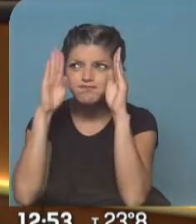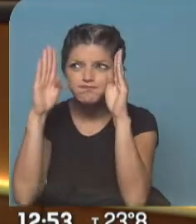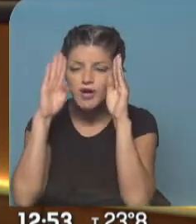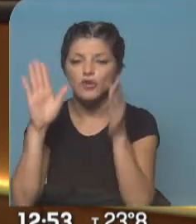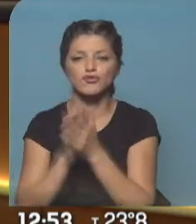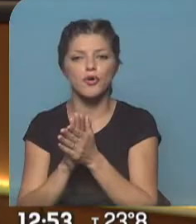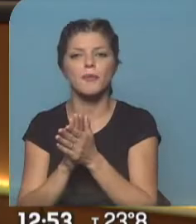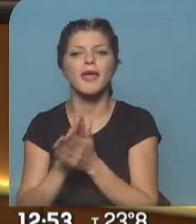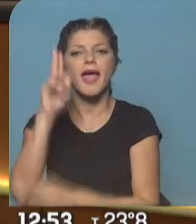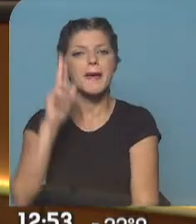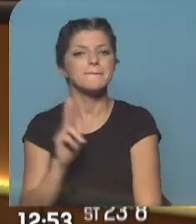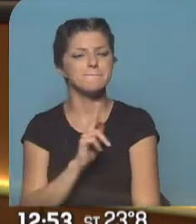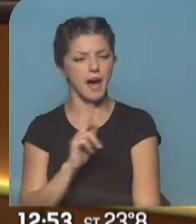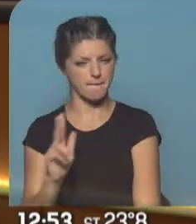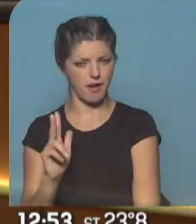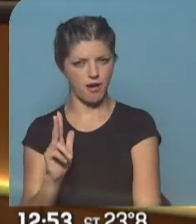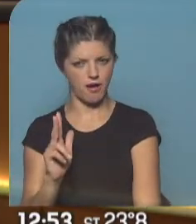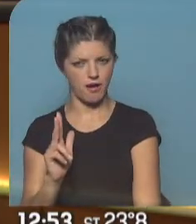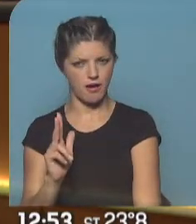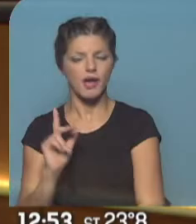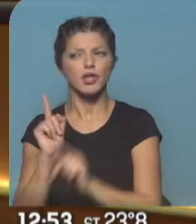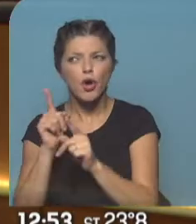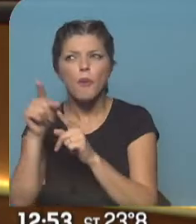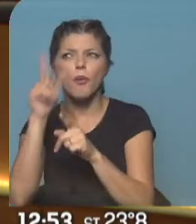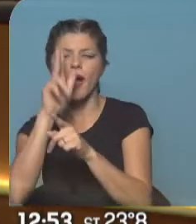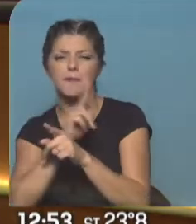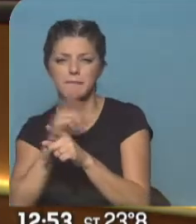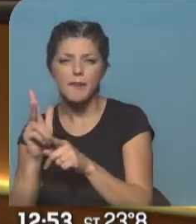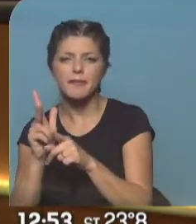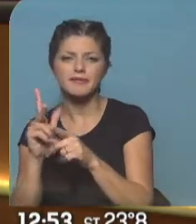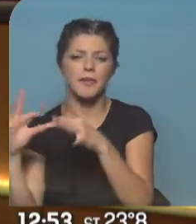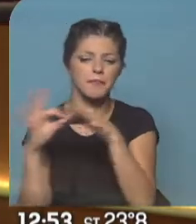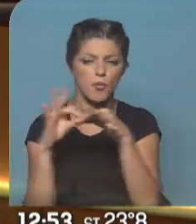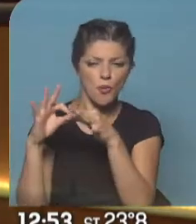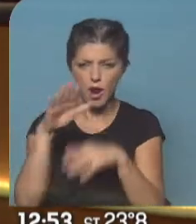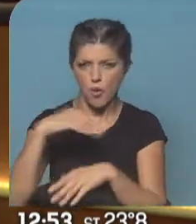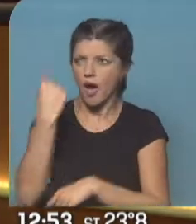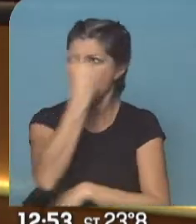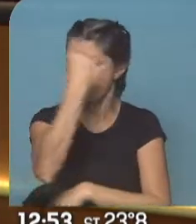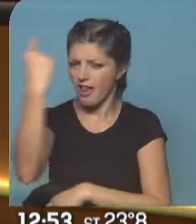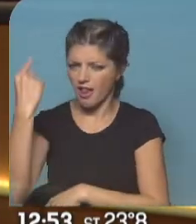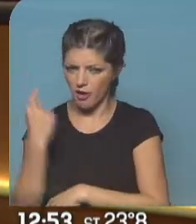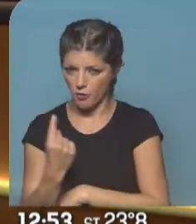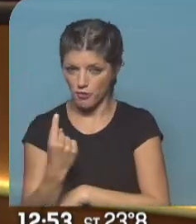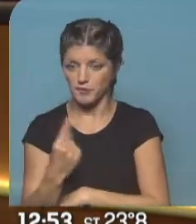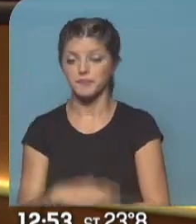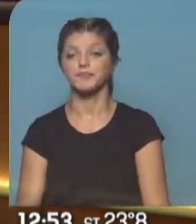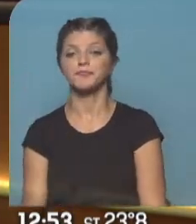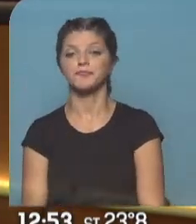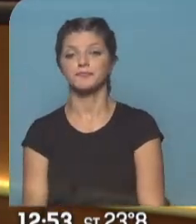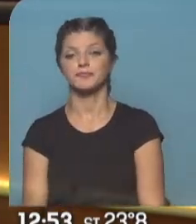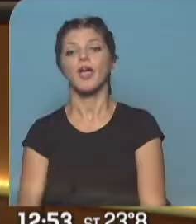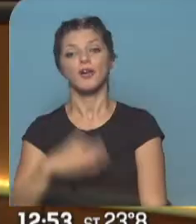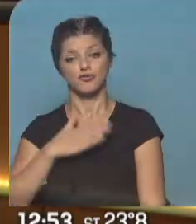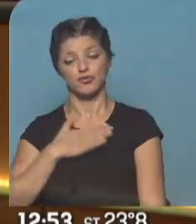presencia del papado y cómo juega el papado en esos lugares. Entonces, la idea, ahora ya como sociólogo, es